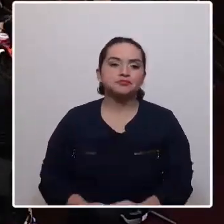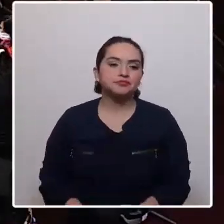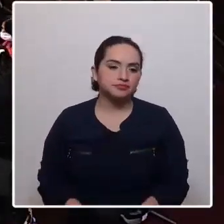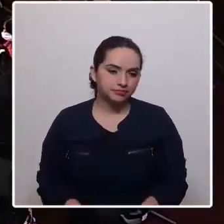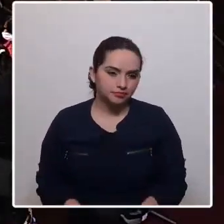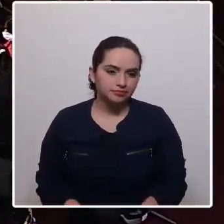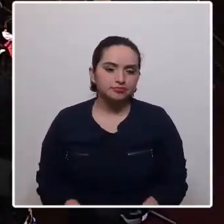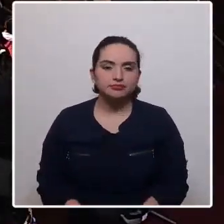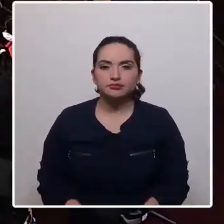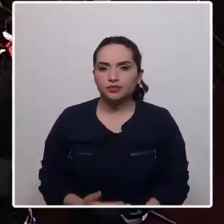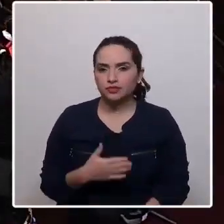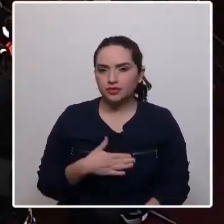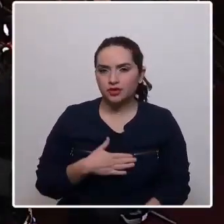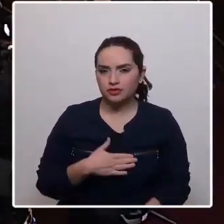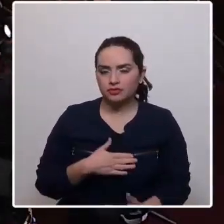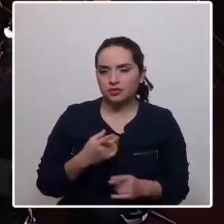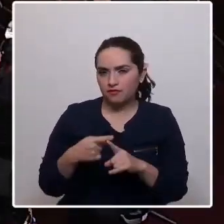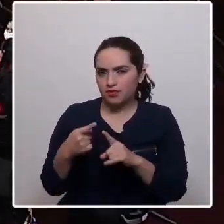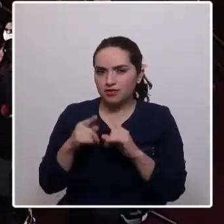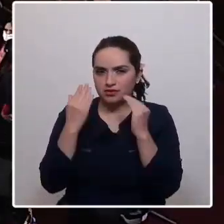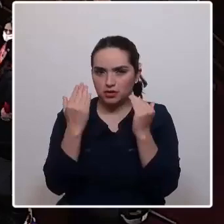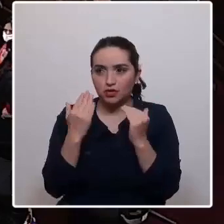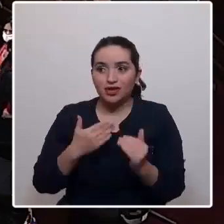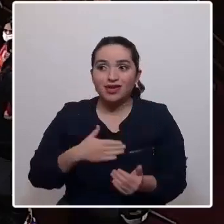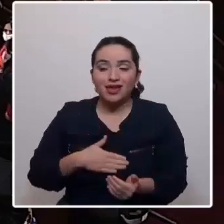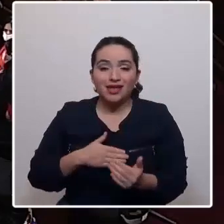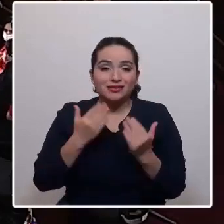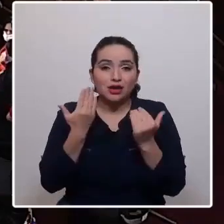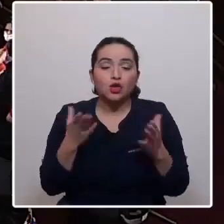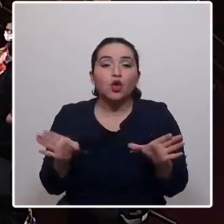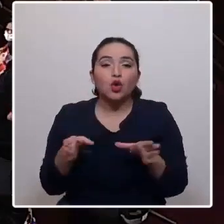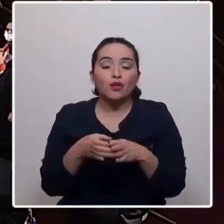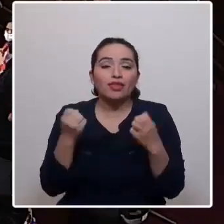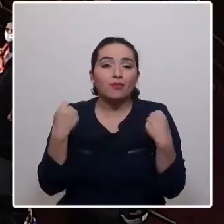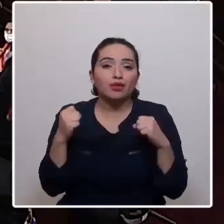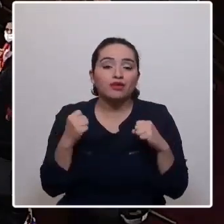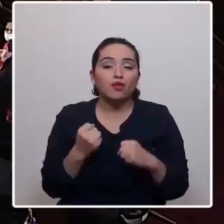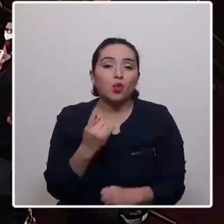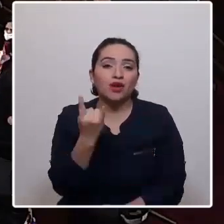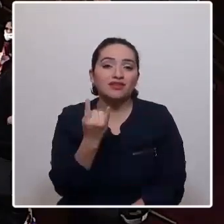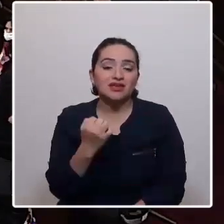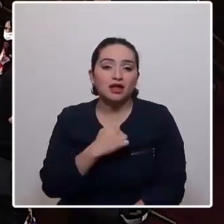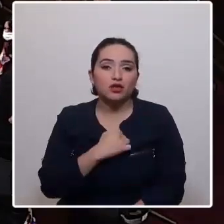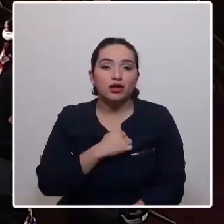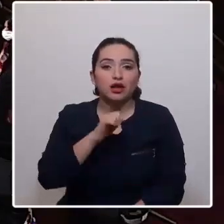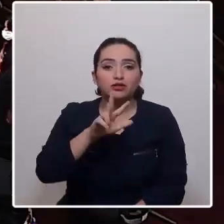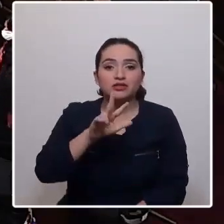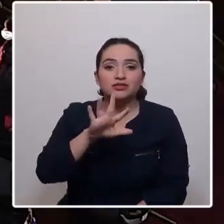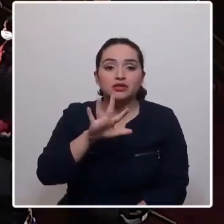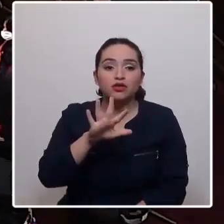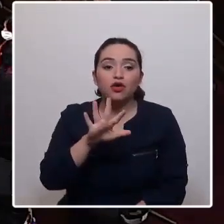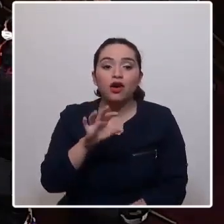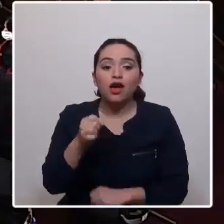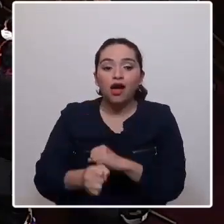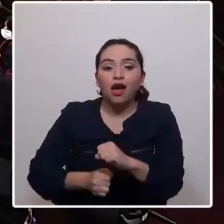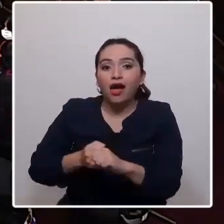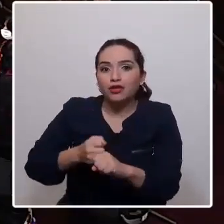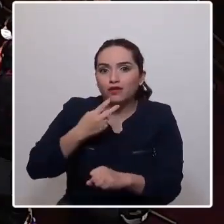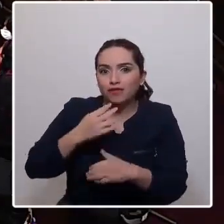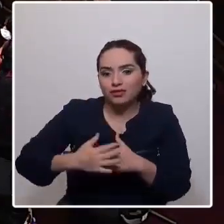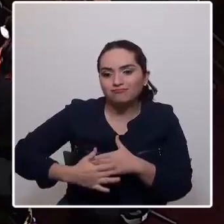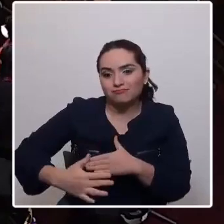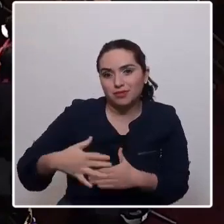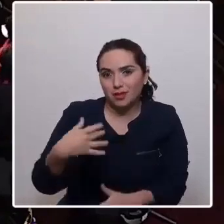día, ya que mandaron varios saludos, quería mandar un saludo al Club Deportivo Universidad Católica en sus 85 años de vida. Importante.